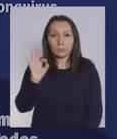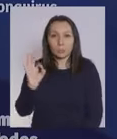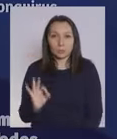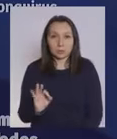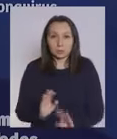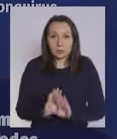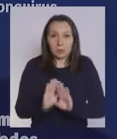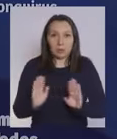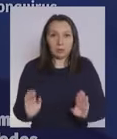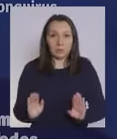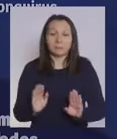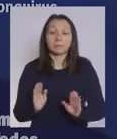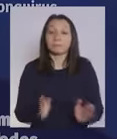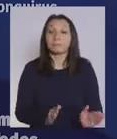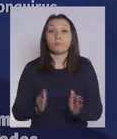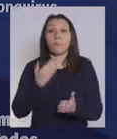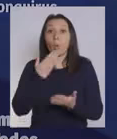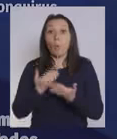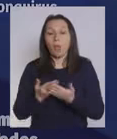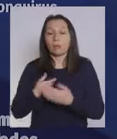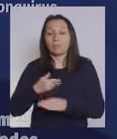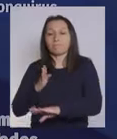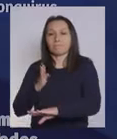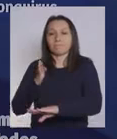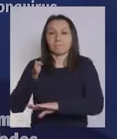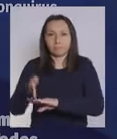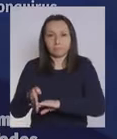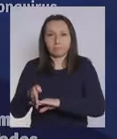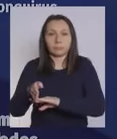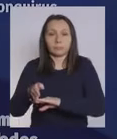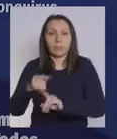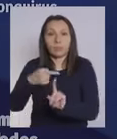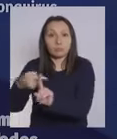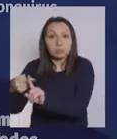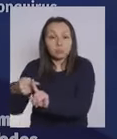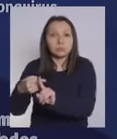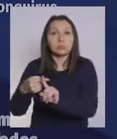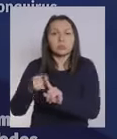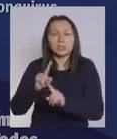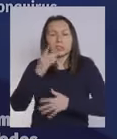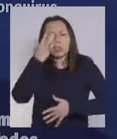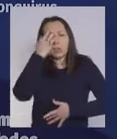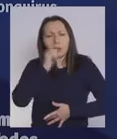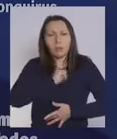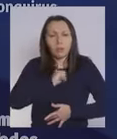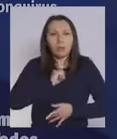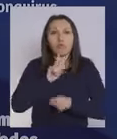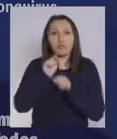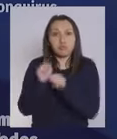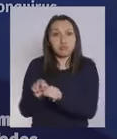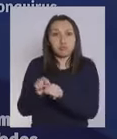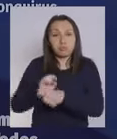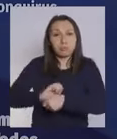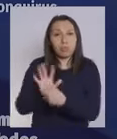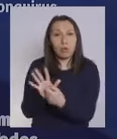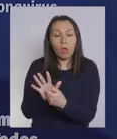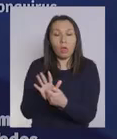4,4% solamente. En cambio, cuando nosotros vamos a buscar casos positivos o casos sintomáticos, más bien,